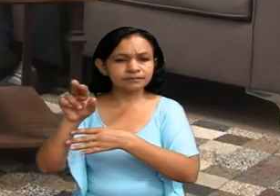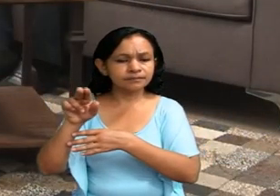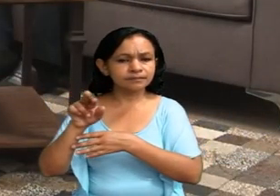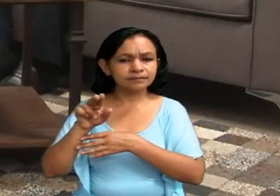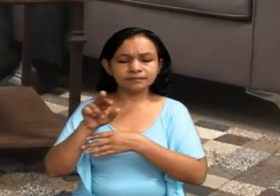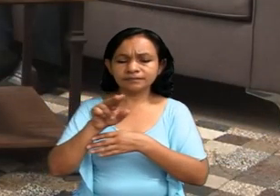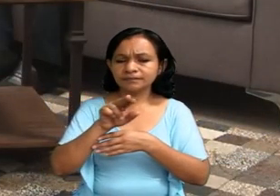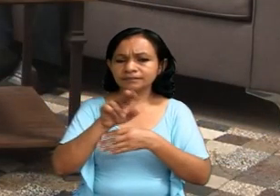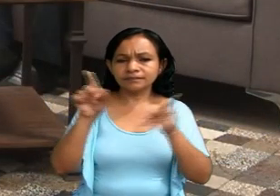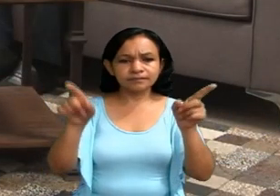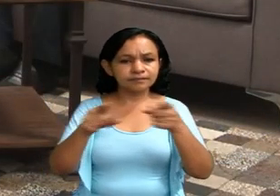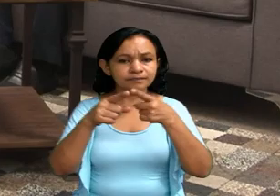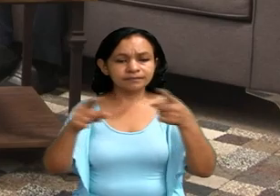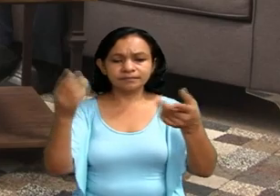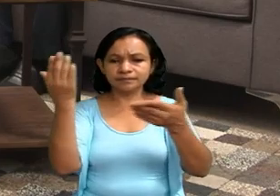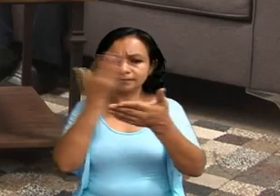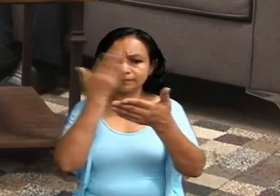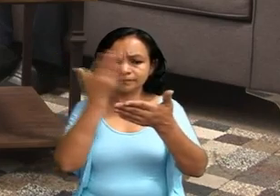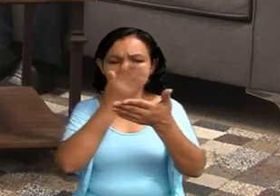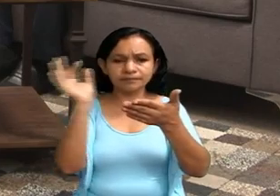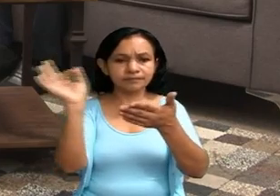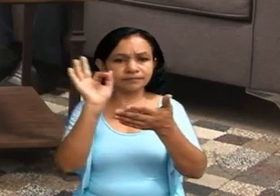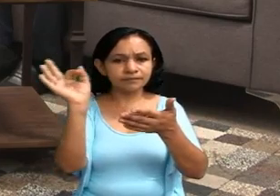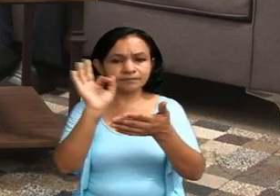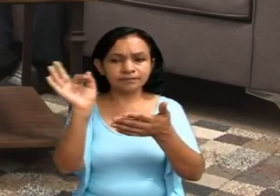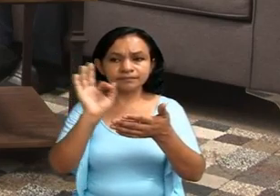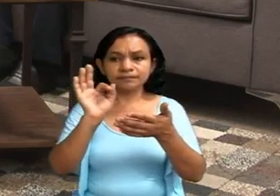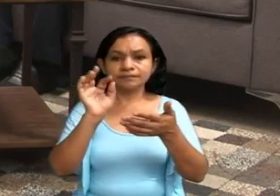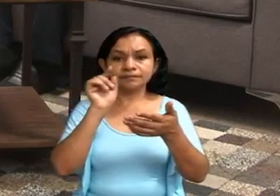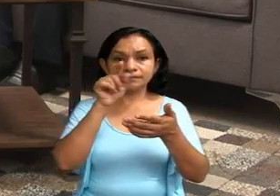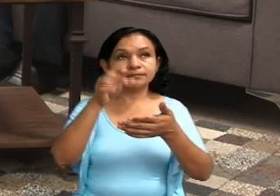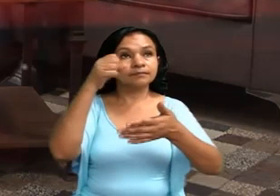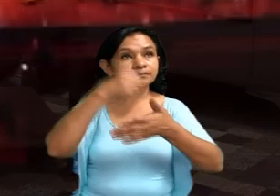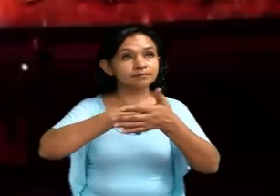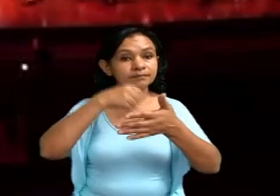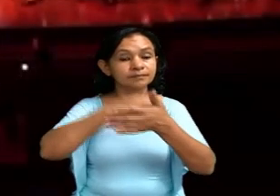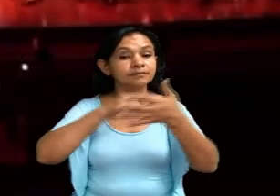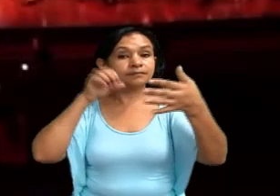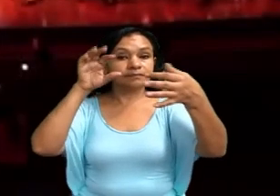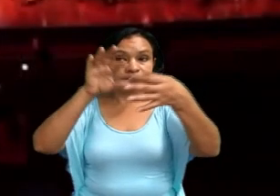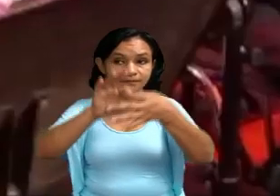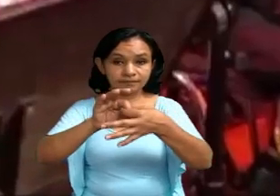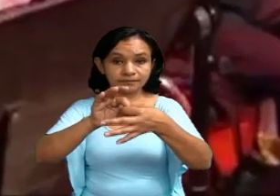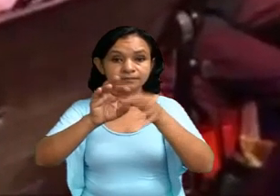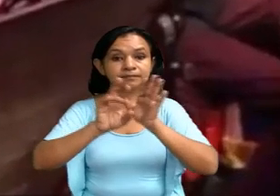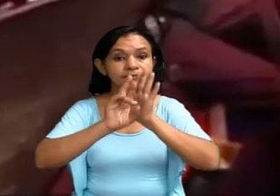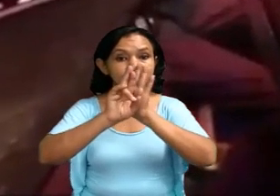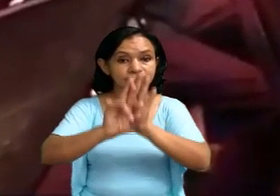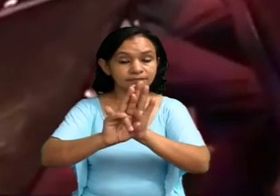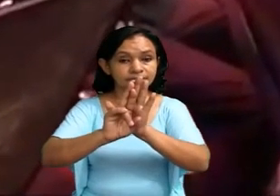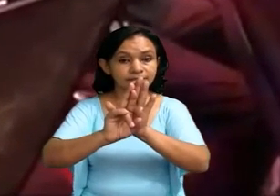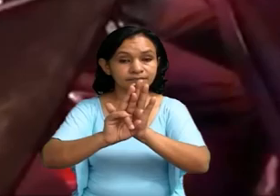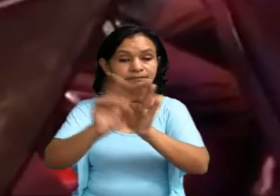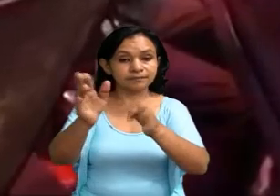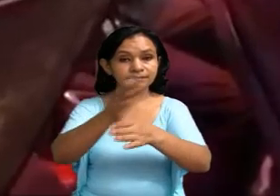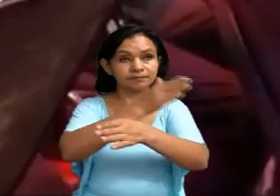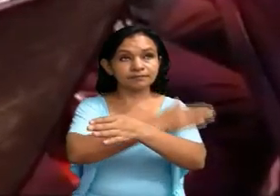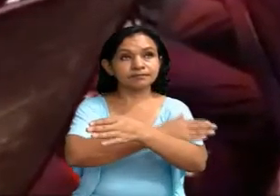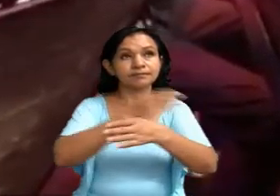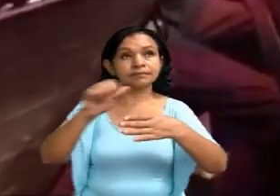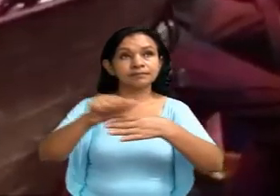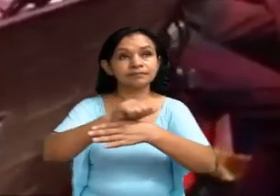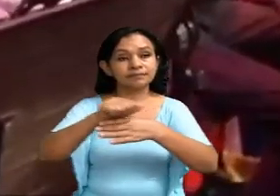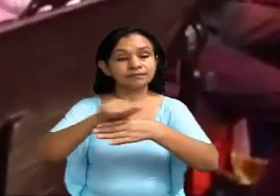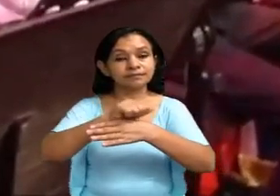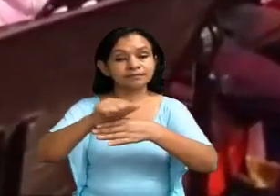el mismo repertorio, estudian okay. Los mismos métodos, porque ese esfuerzo que vos ves ahí es el resultado de esa parte metodológica,